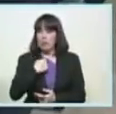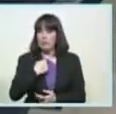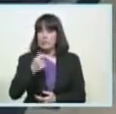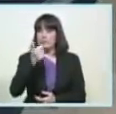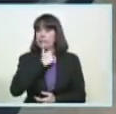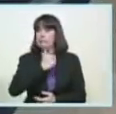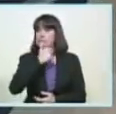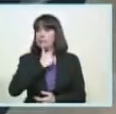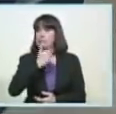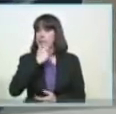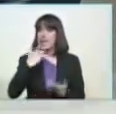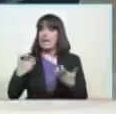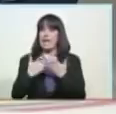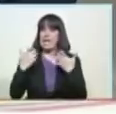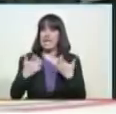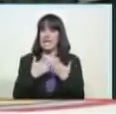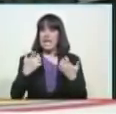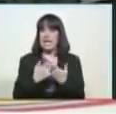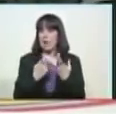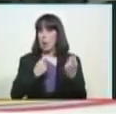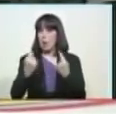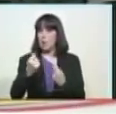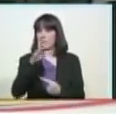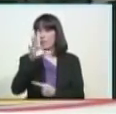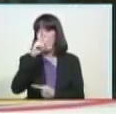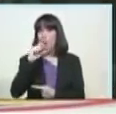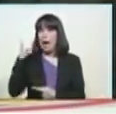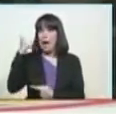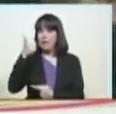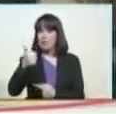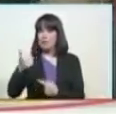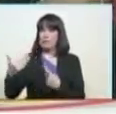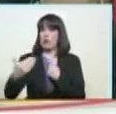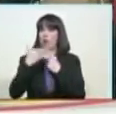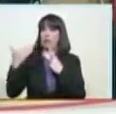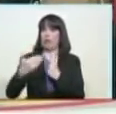solito durante 5 años